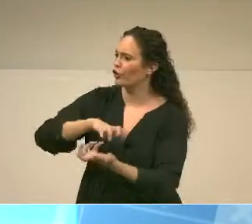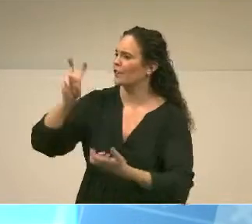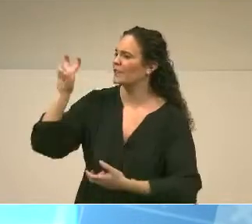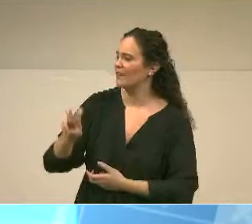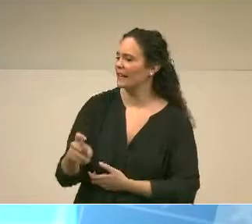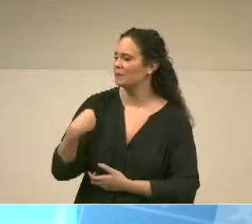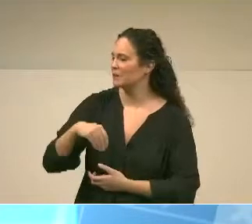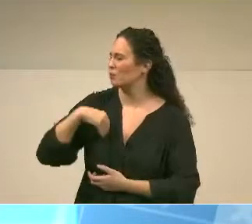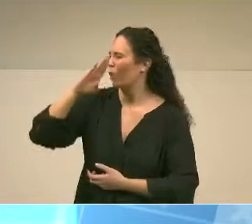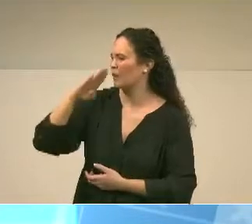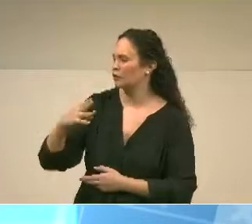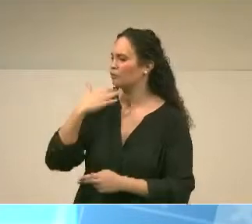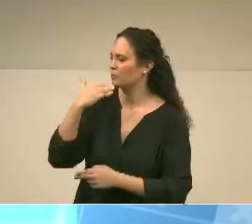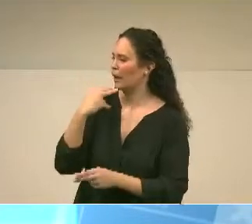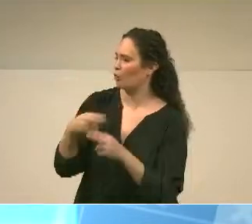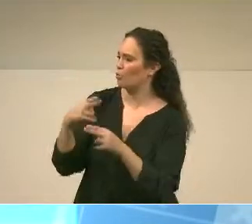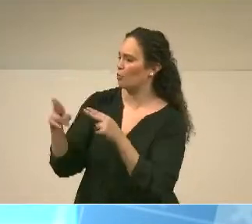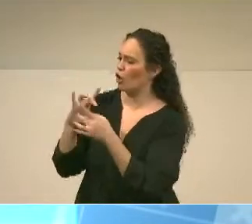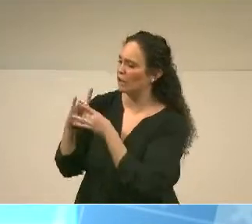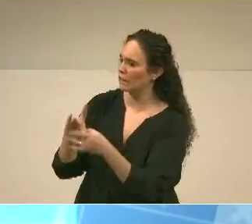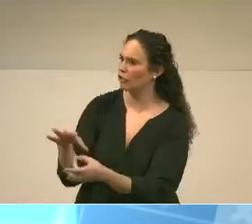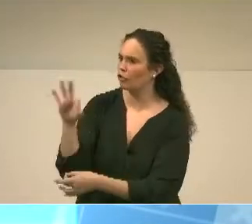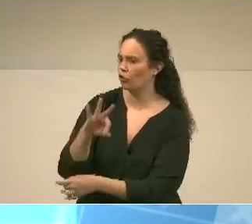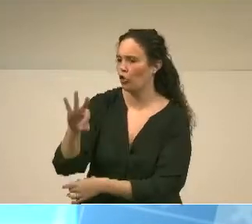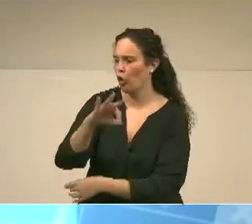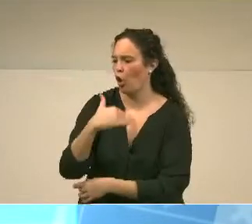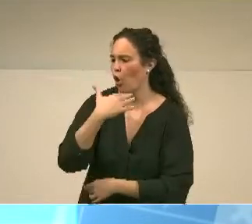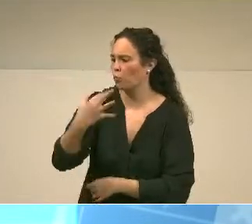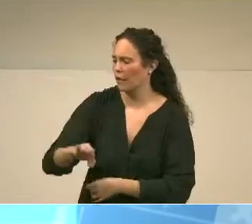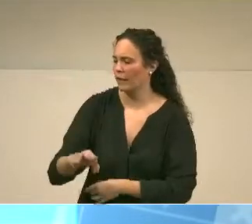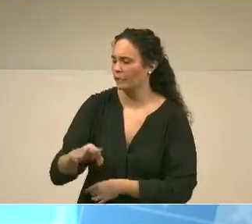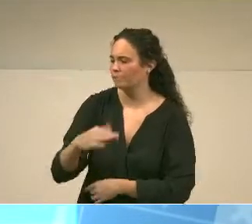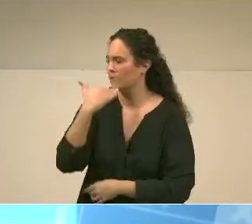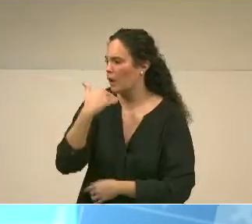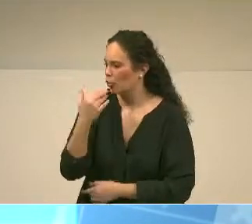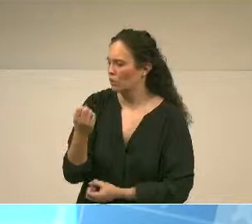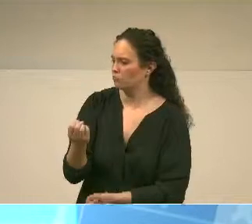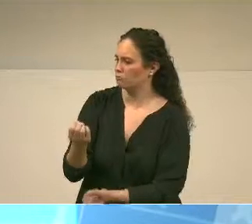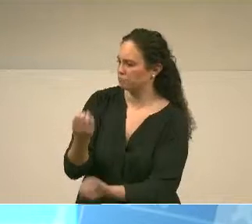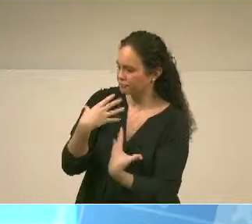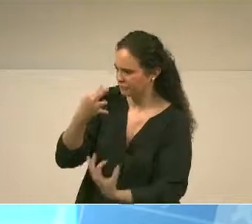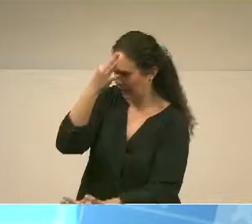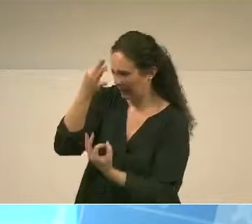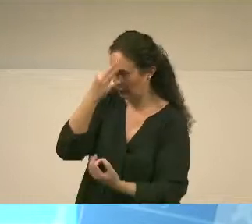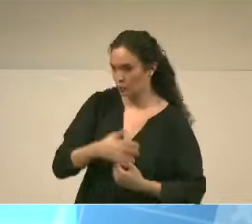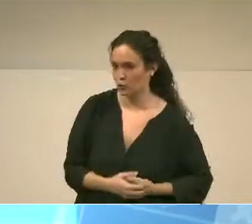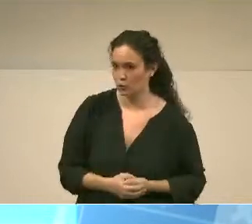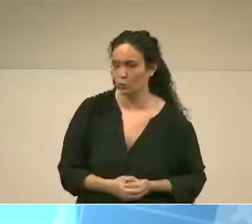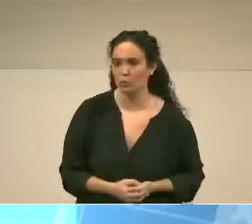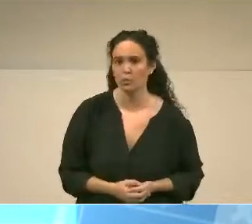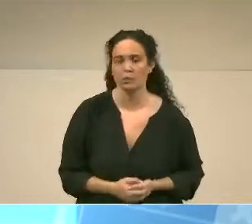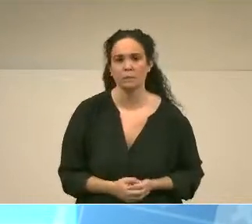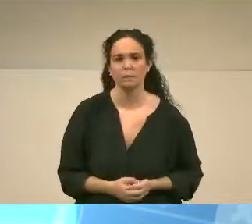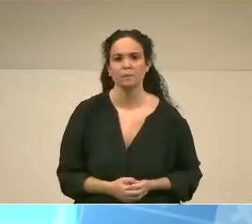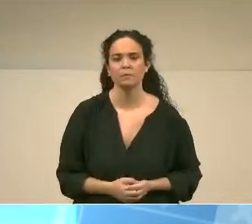instancias de un movimiento político o algún tipo de indicio que avale esas tesis que ha expuesto Ortuzar. Bueno,